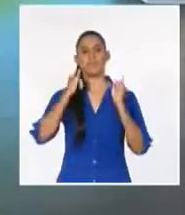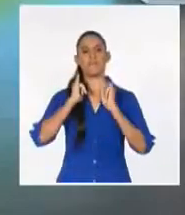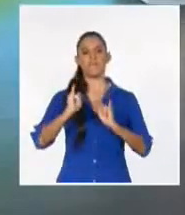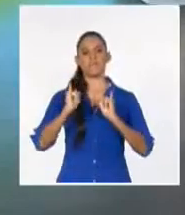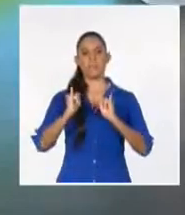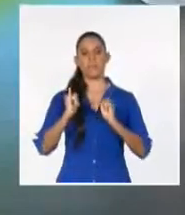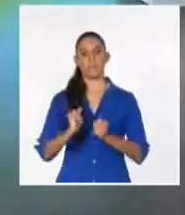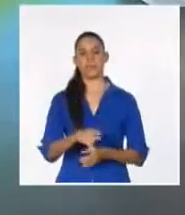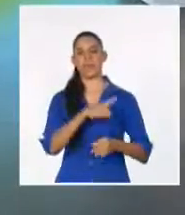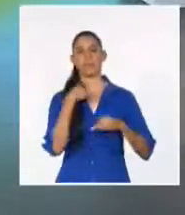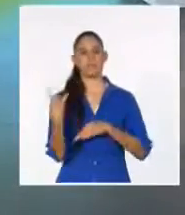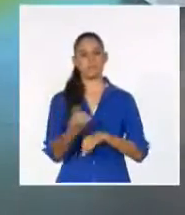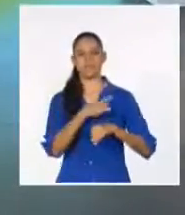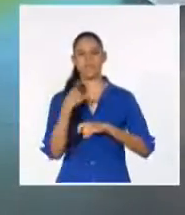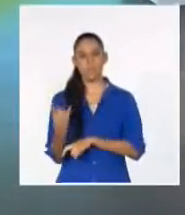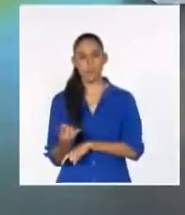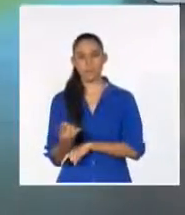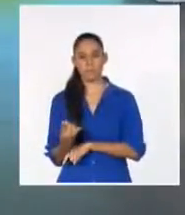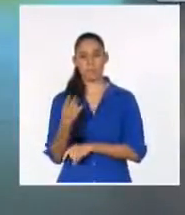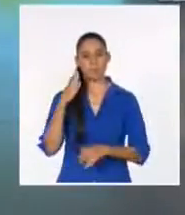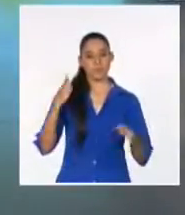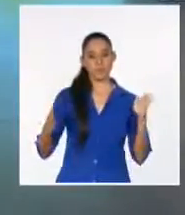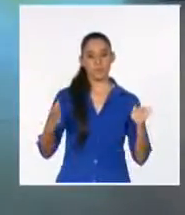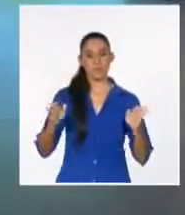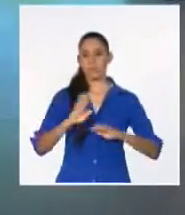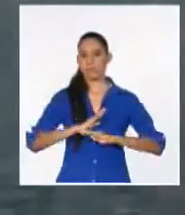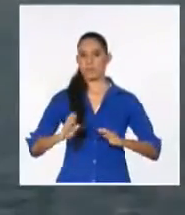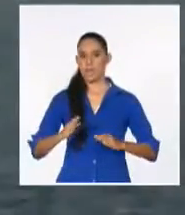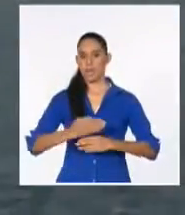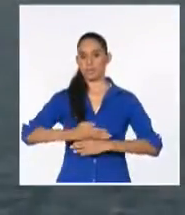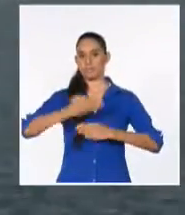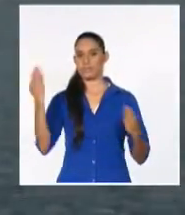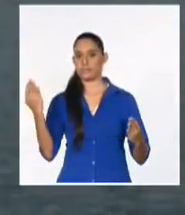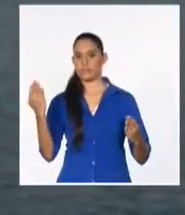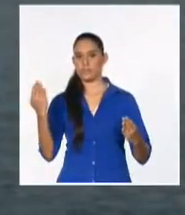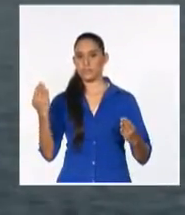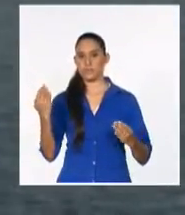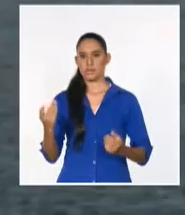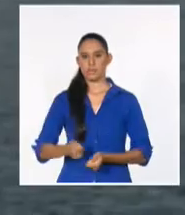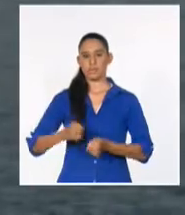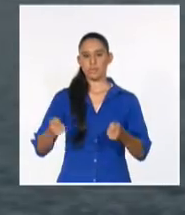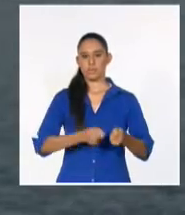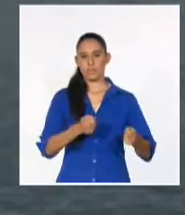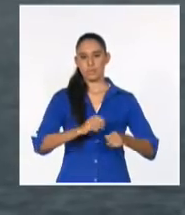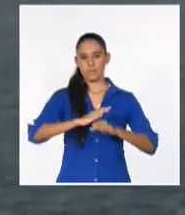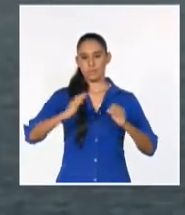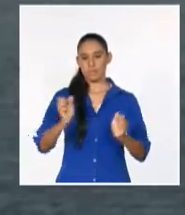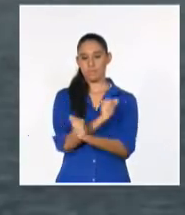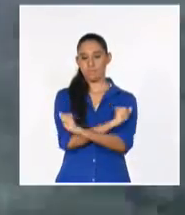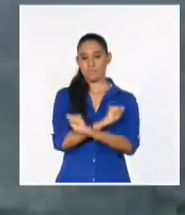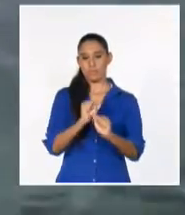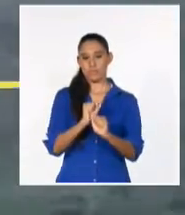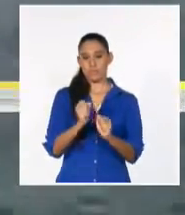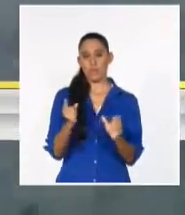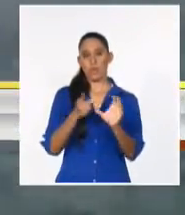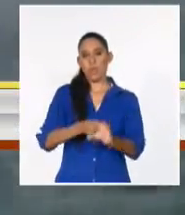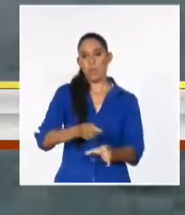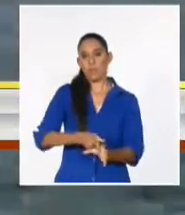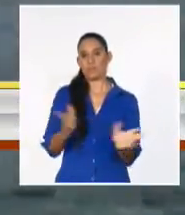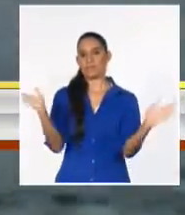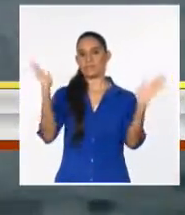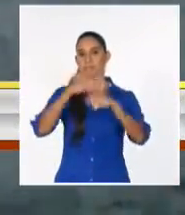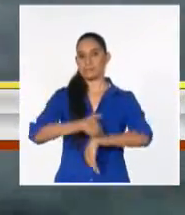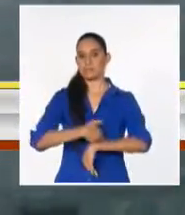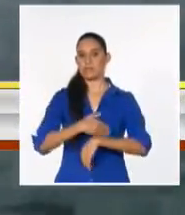muertes de lado y lado ya rompieron la barrera del millar. La franja de Gaza quedó sin combustible y por tanto sin